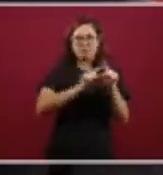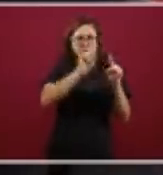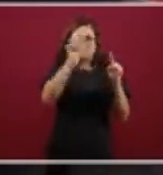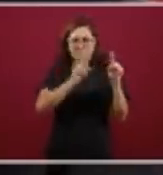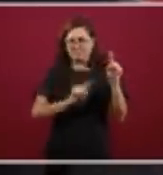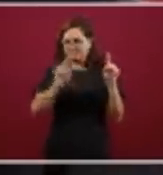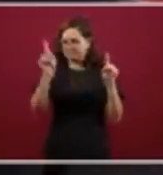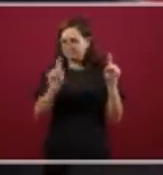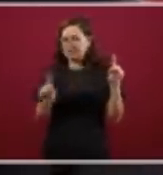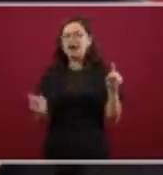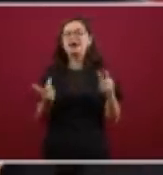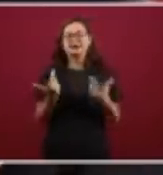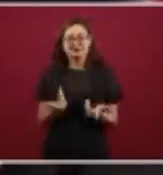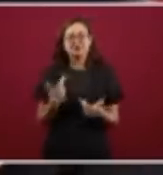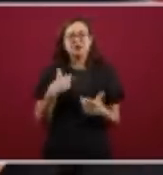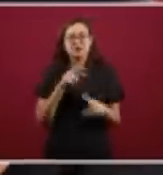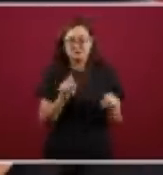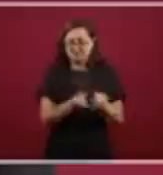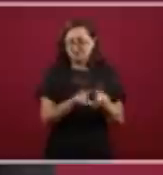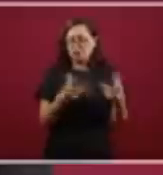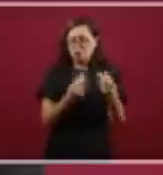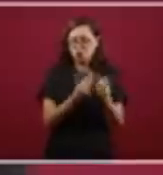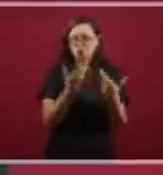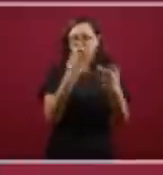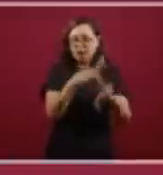es donde puede haber